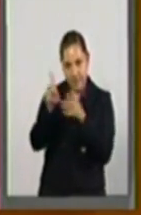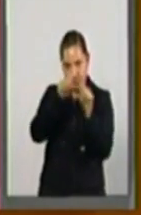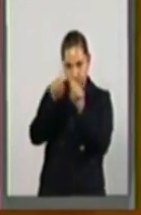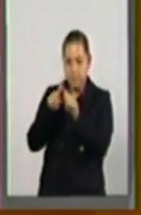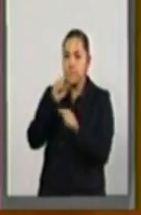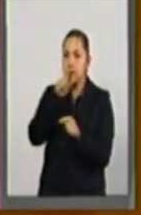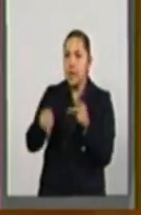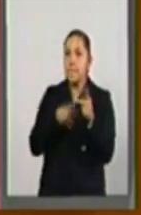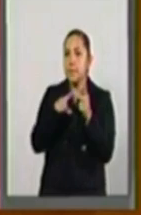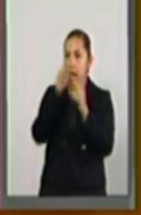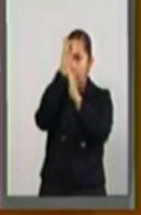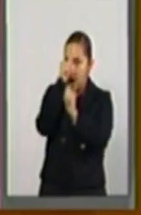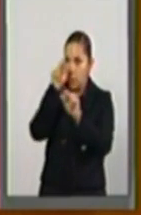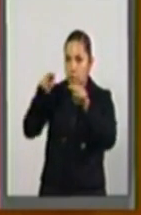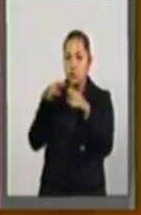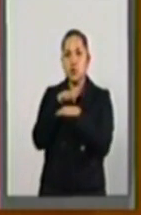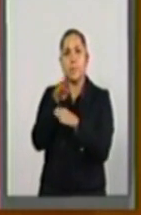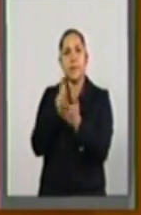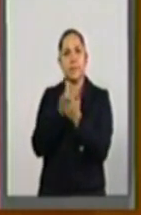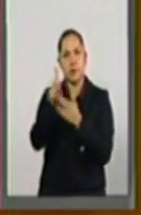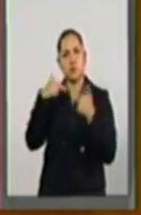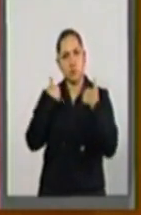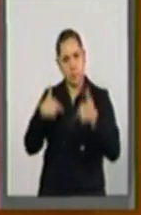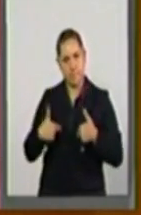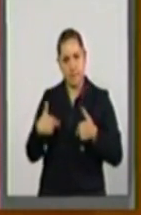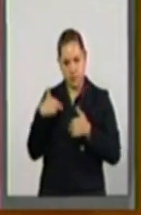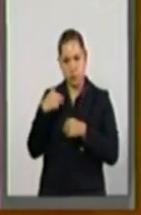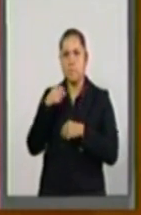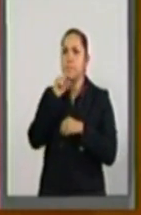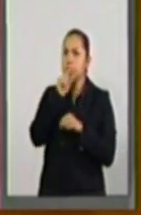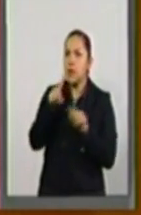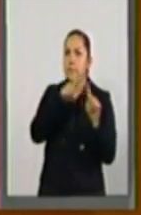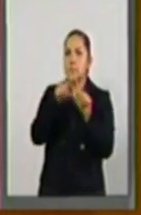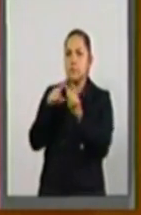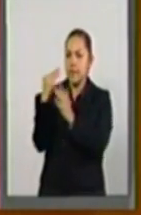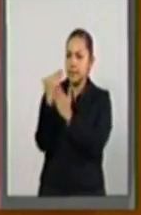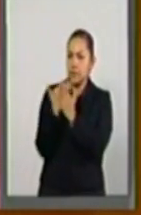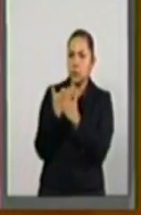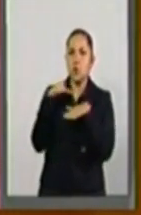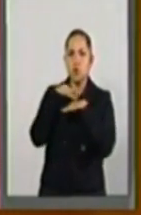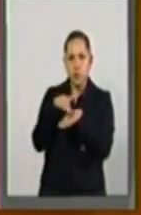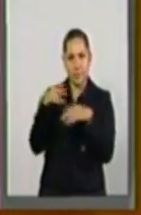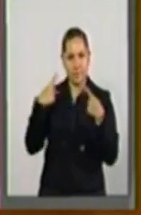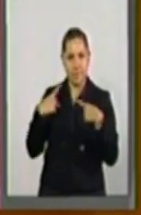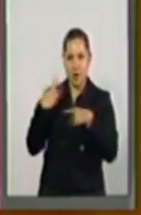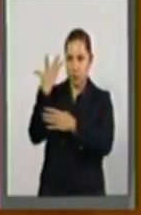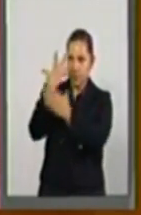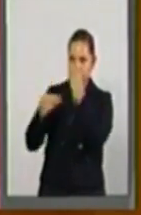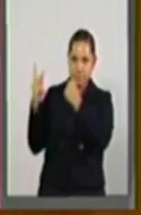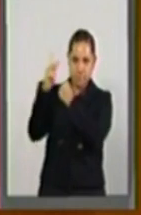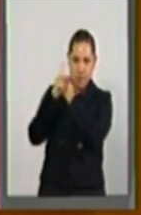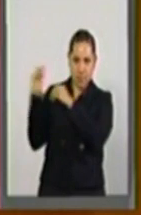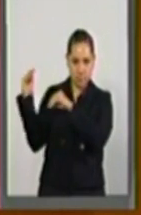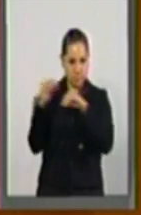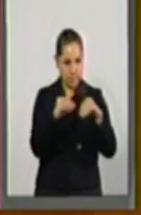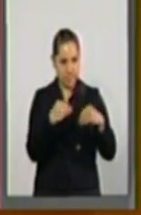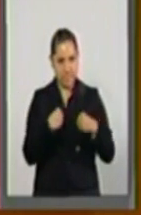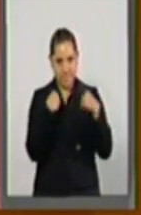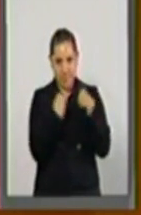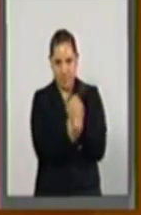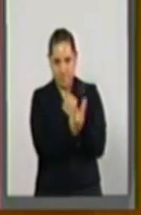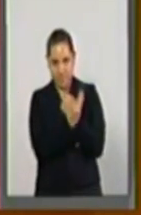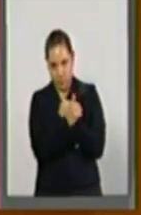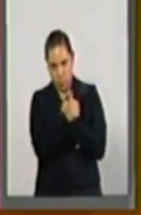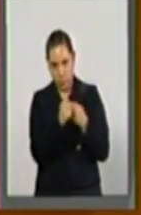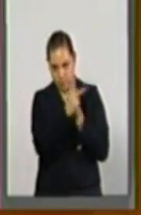Derechos Humanos y la Convención sobre el Estatuto de los Refugiados. Sin embargo, en el proceso